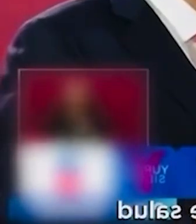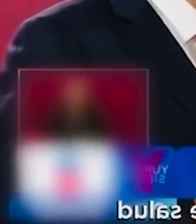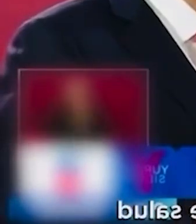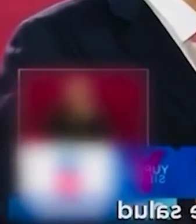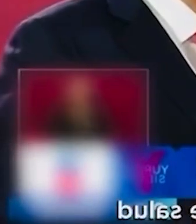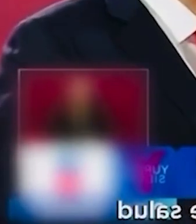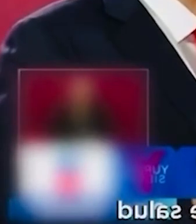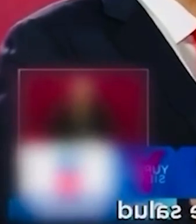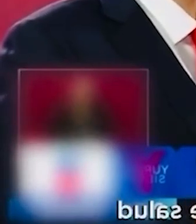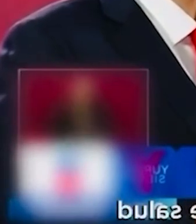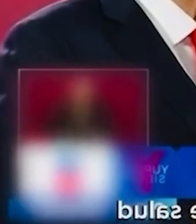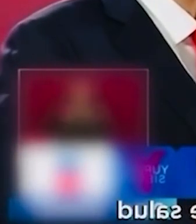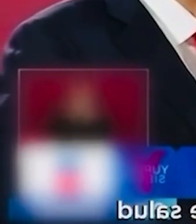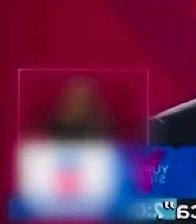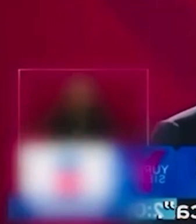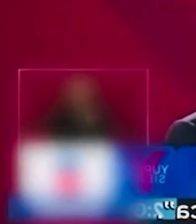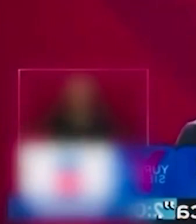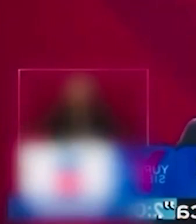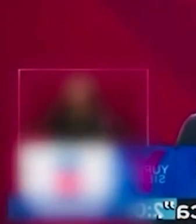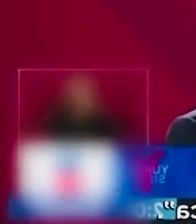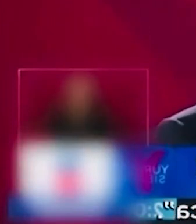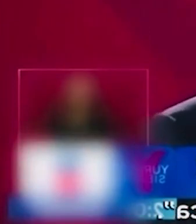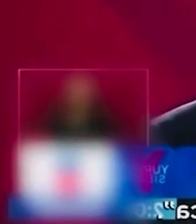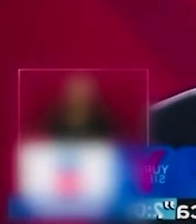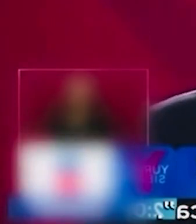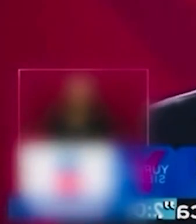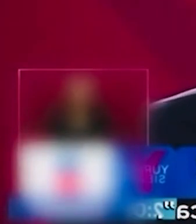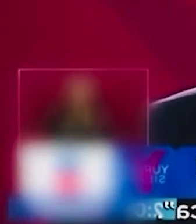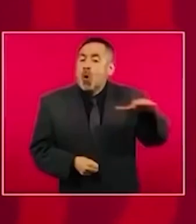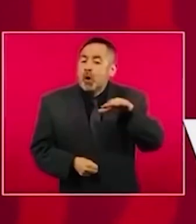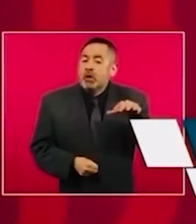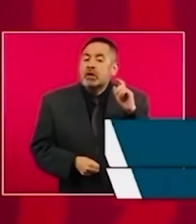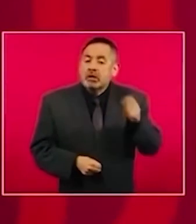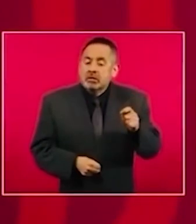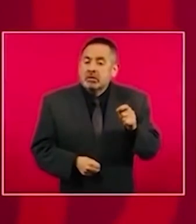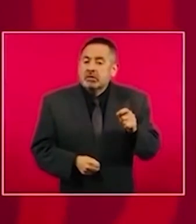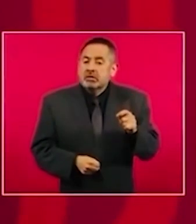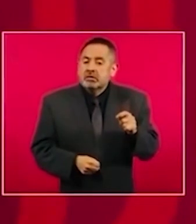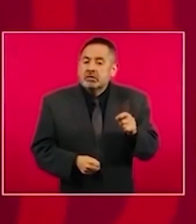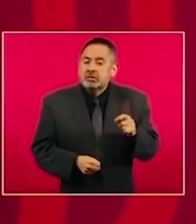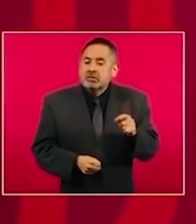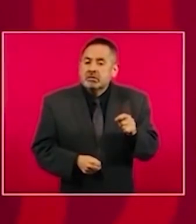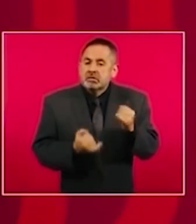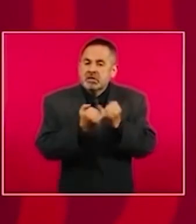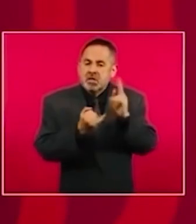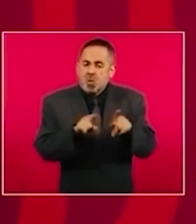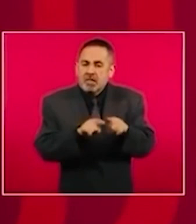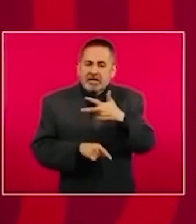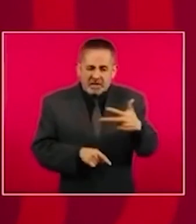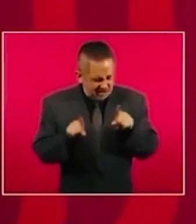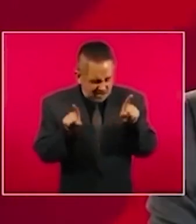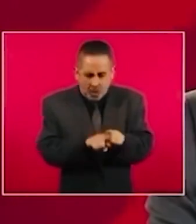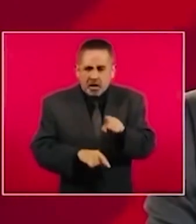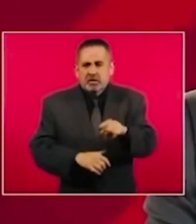cree una comisión de la verdad para investigar los reportajes del The New York Times, que señalan al presidente Andrés Manuel, su familia y